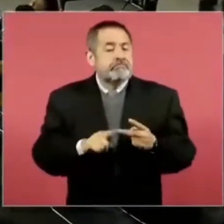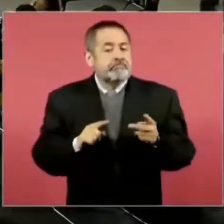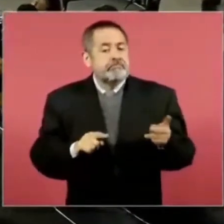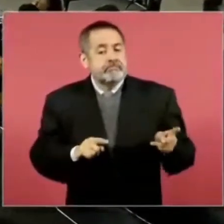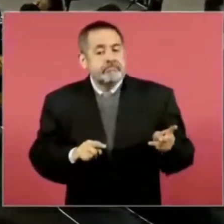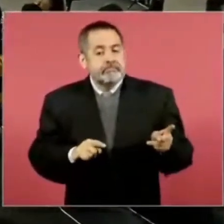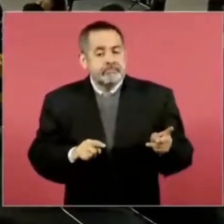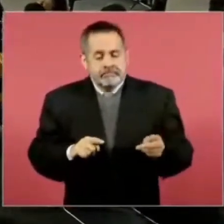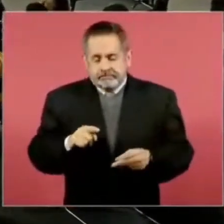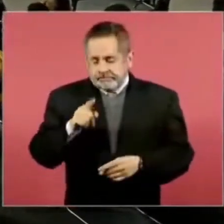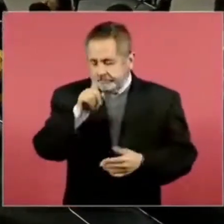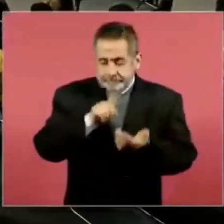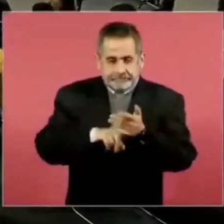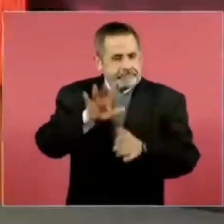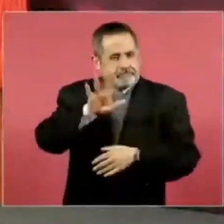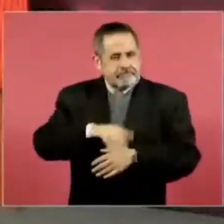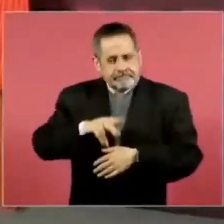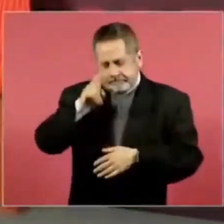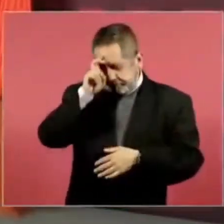Esta pesadilla